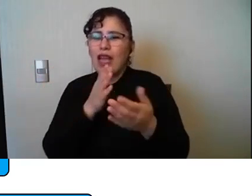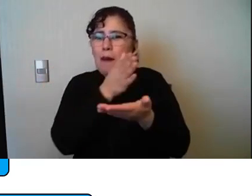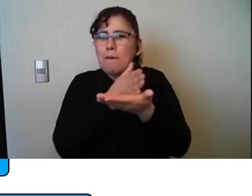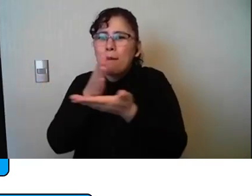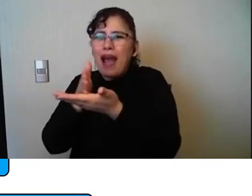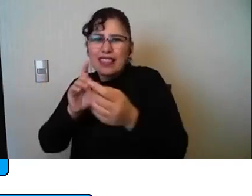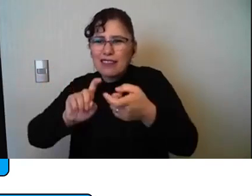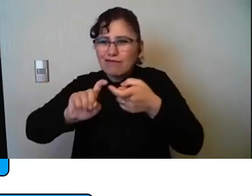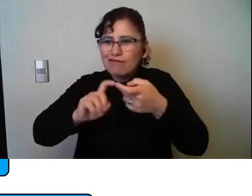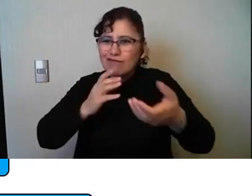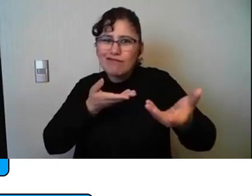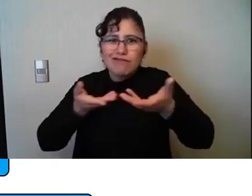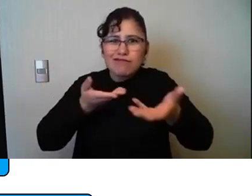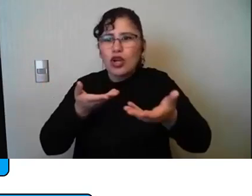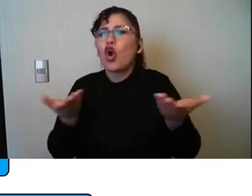¿Ya?